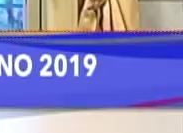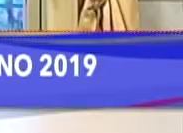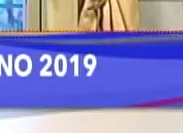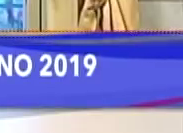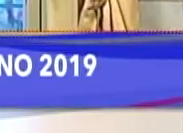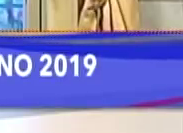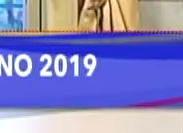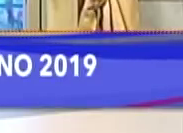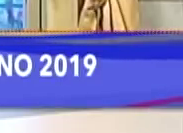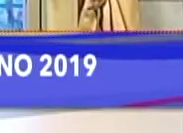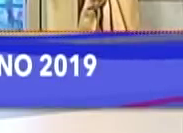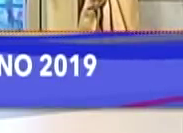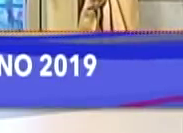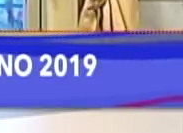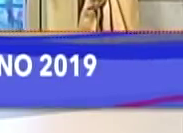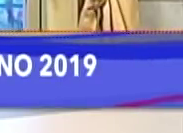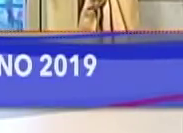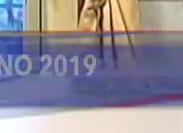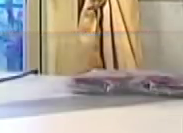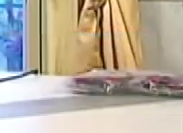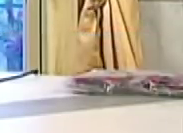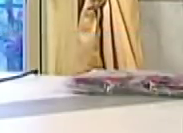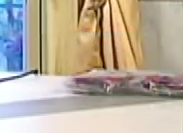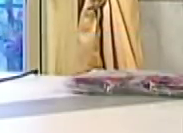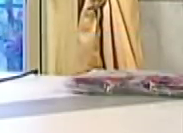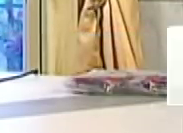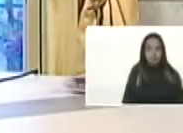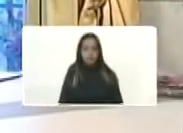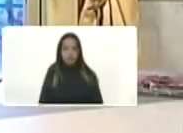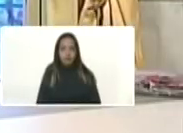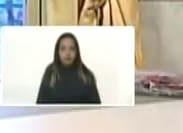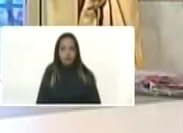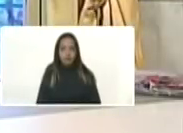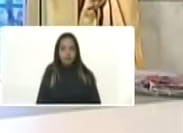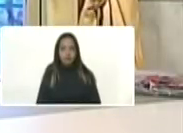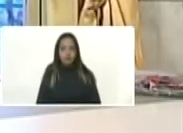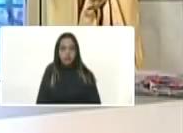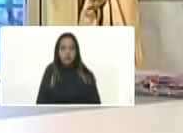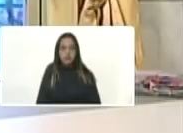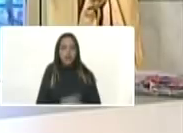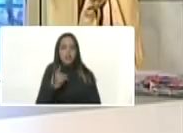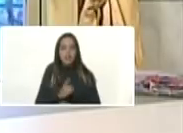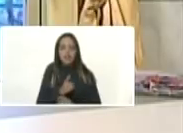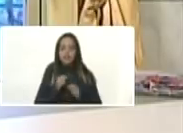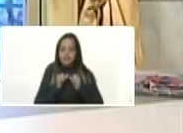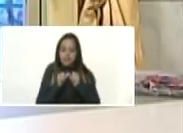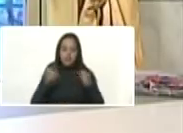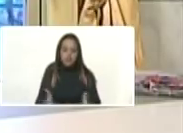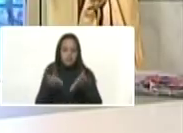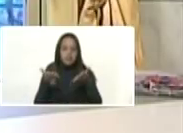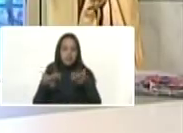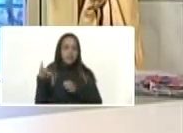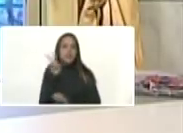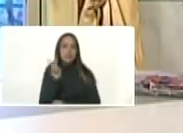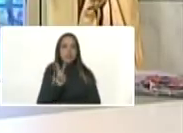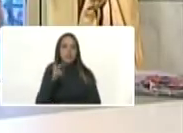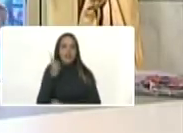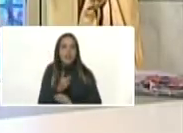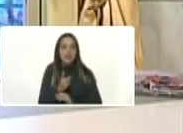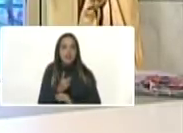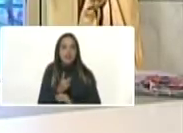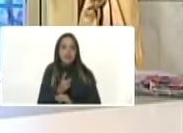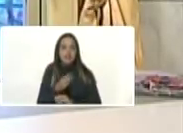Produciendo. Estamos por 40% por encima del año pasado, pero eso tiene que seguir creciendo. Venezuela tiene que llegar a las